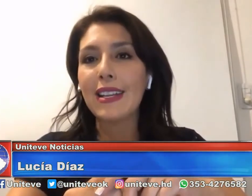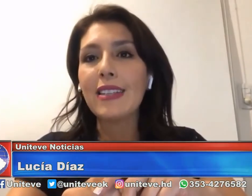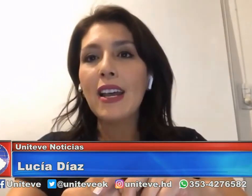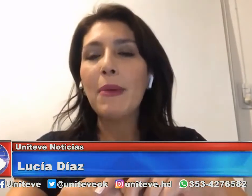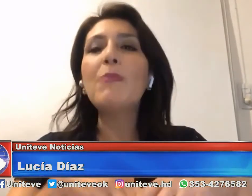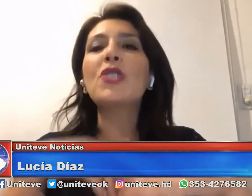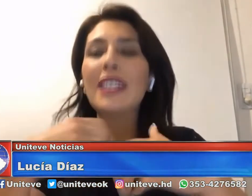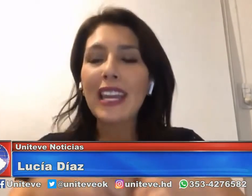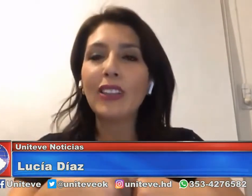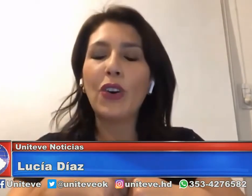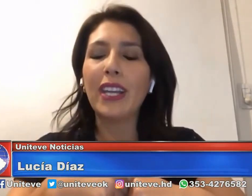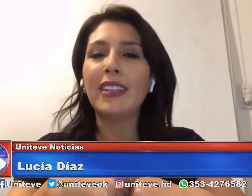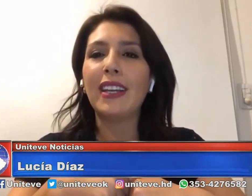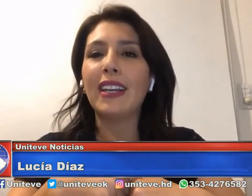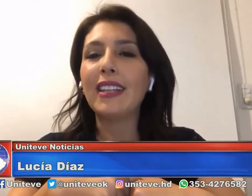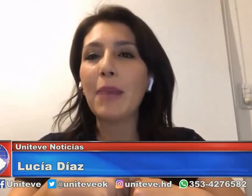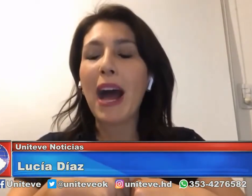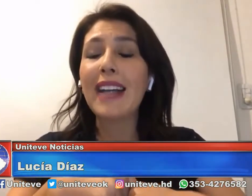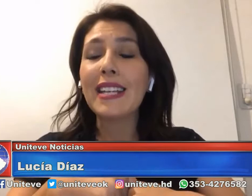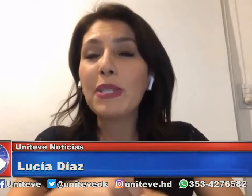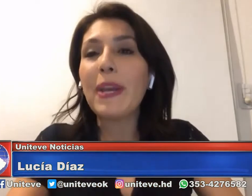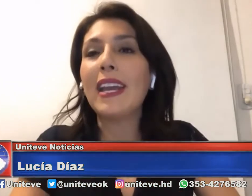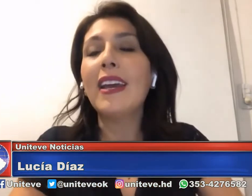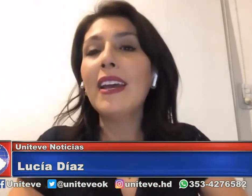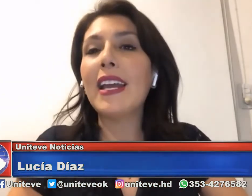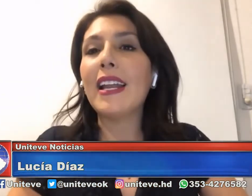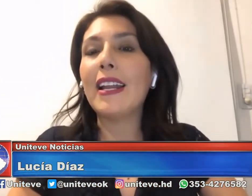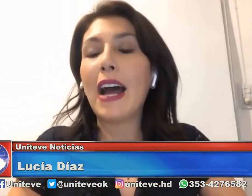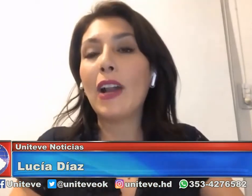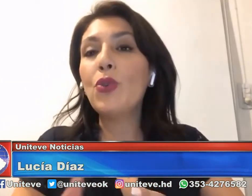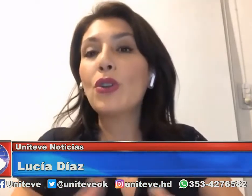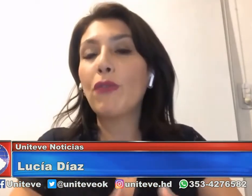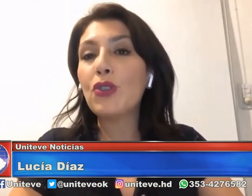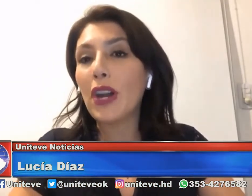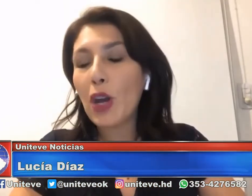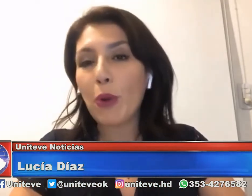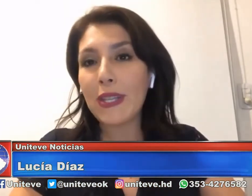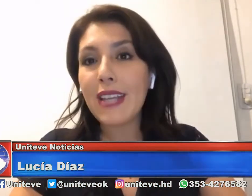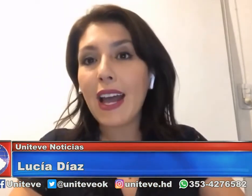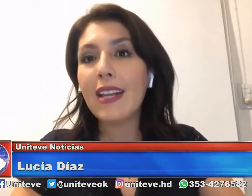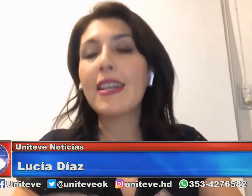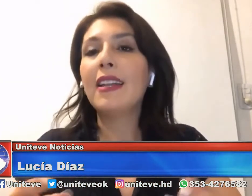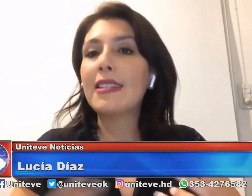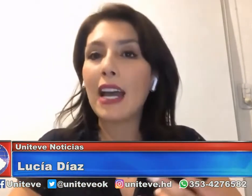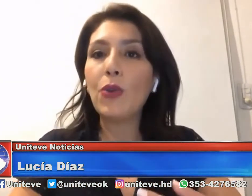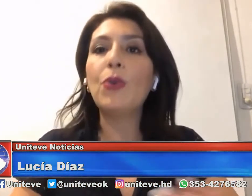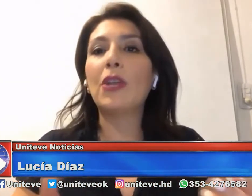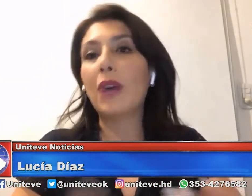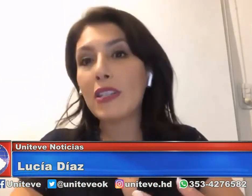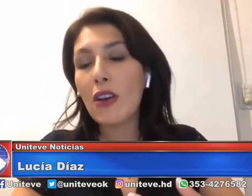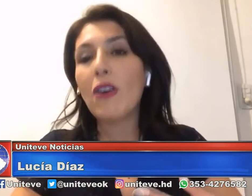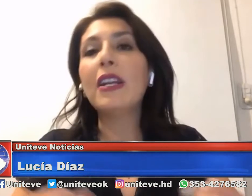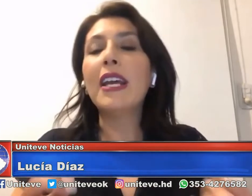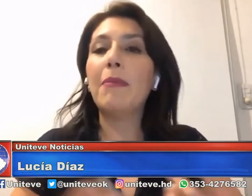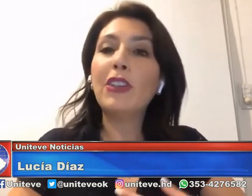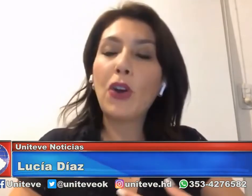Venimos siguiendo este tema. Ayer vos sabés que algunos funcionarios provinciales de salud, de educación, el